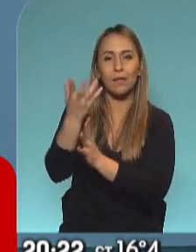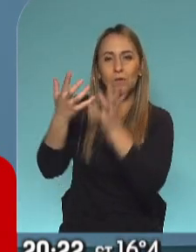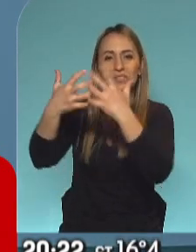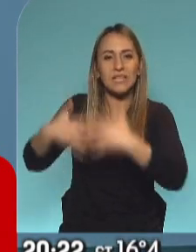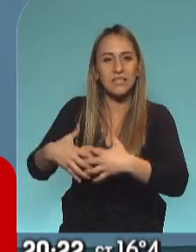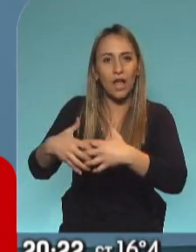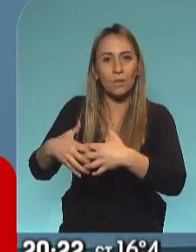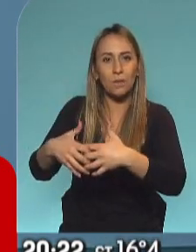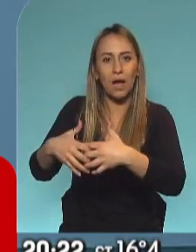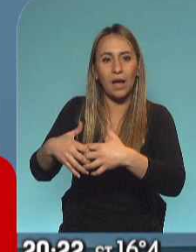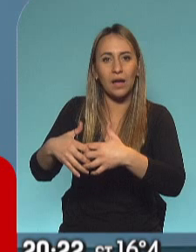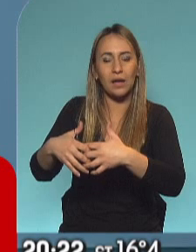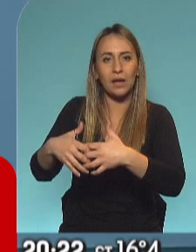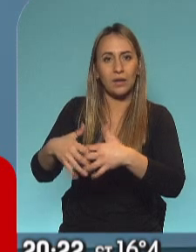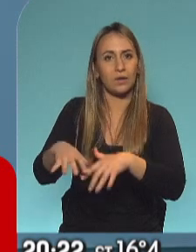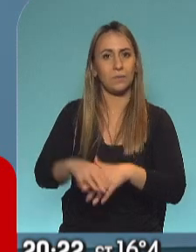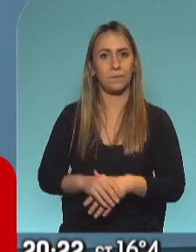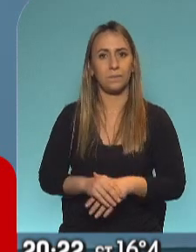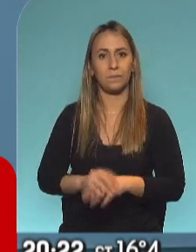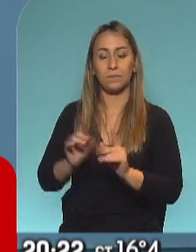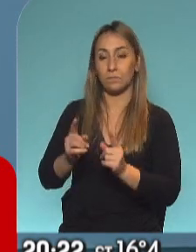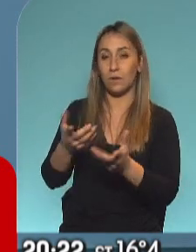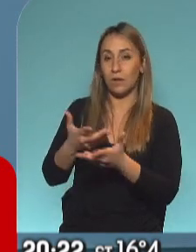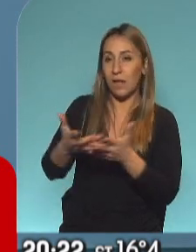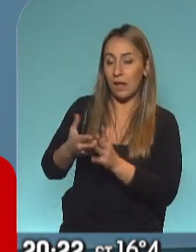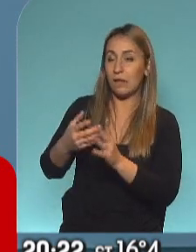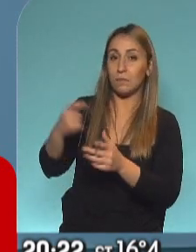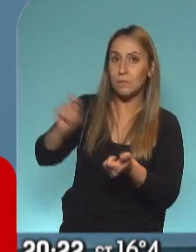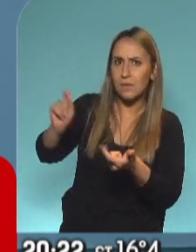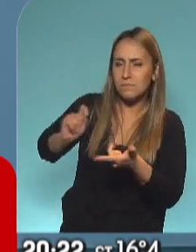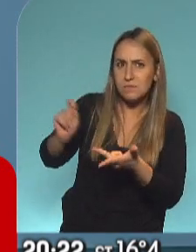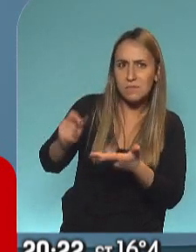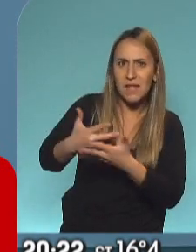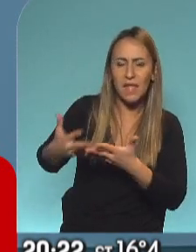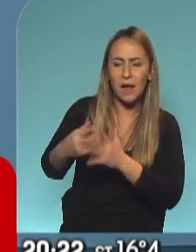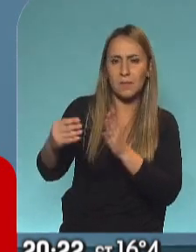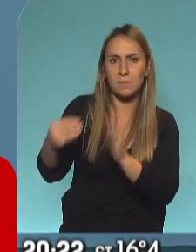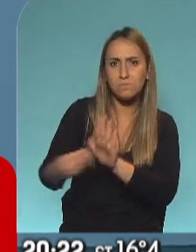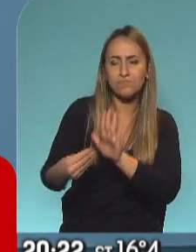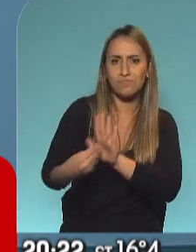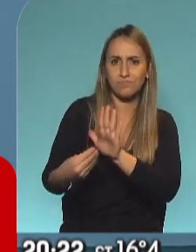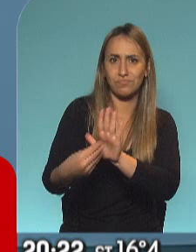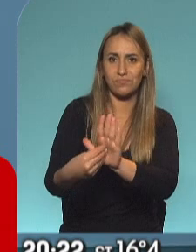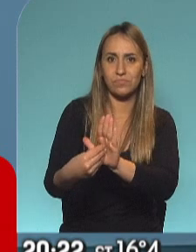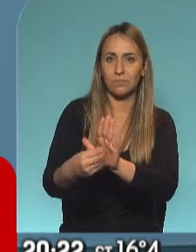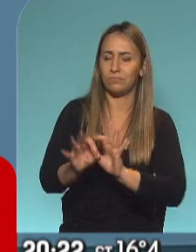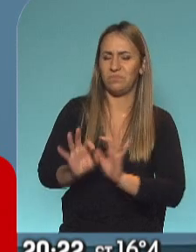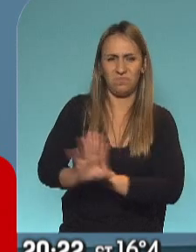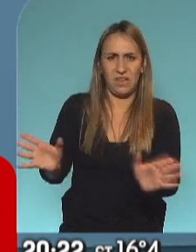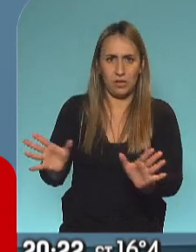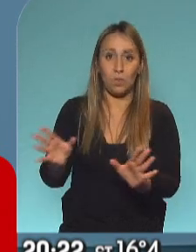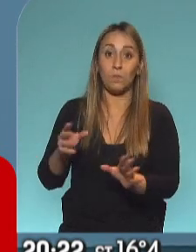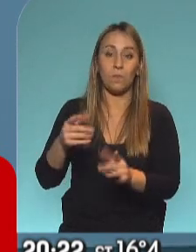realmente ese atraso acumulado en estos meses, y a partir de ahora vamos a tener los